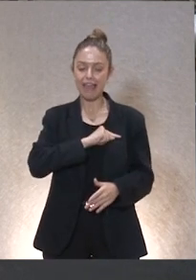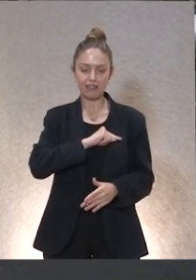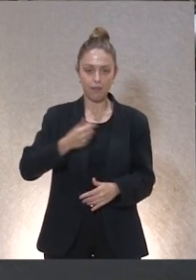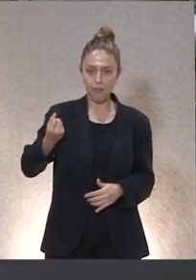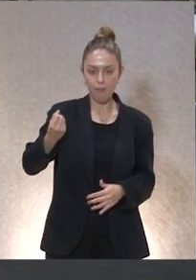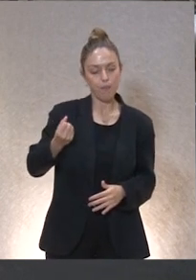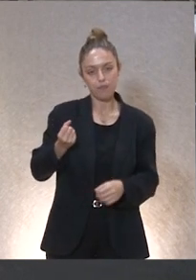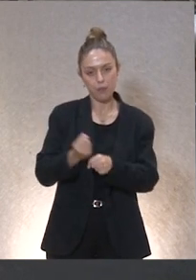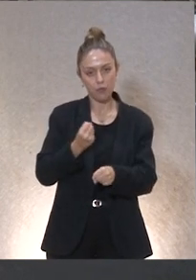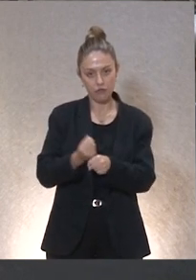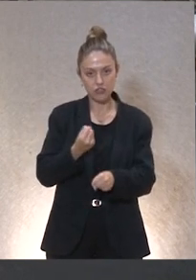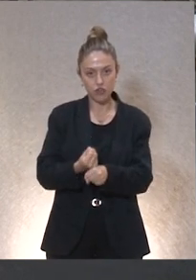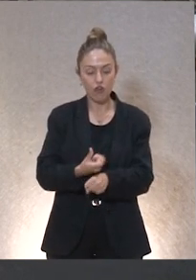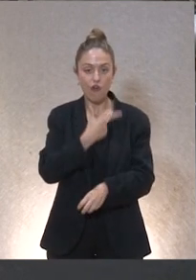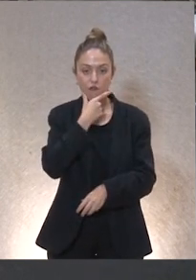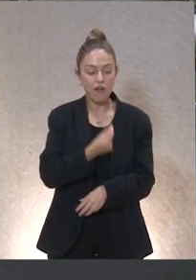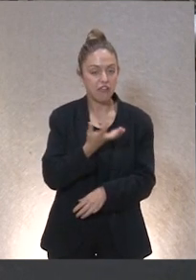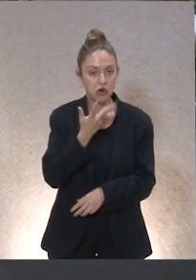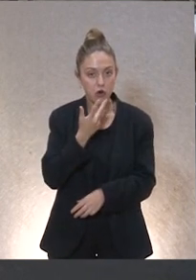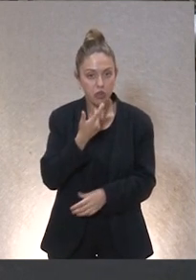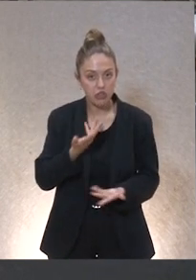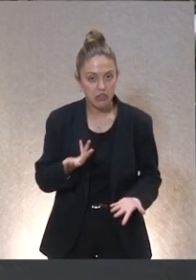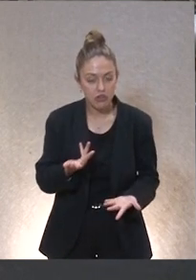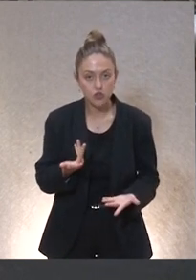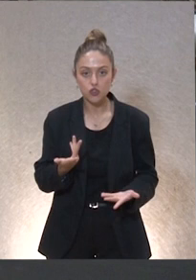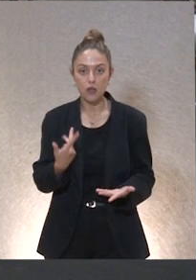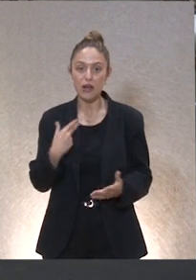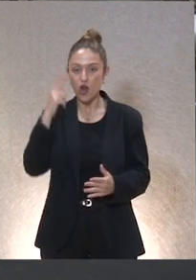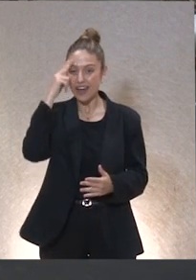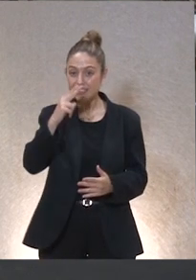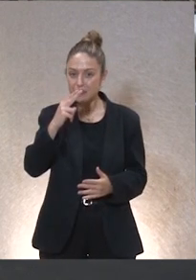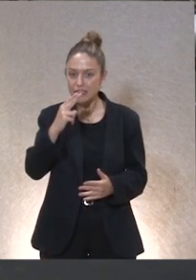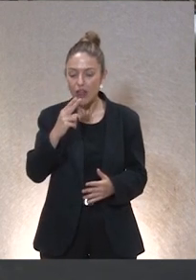profesión son sencillos son conocidos y no siempre